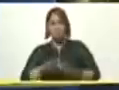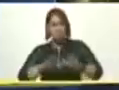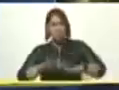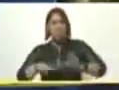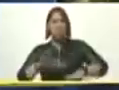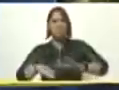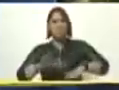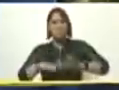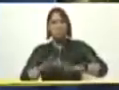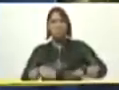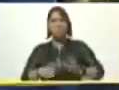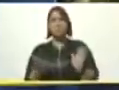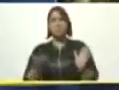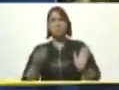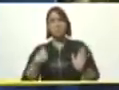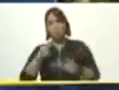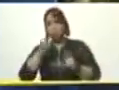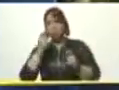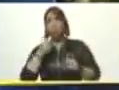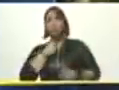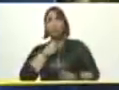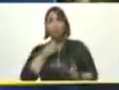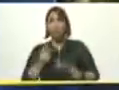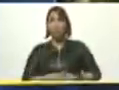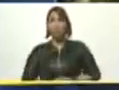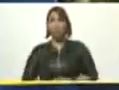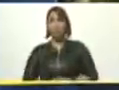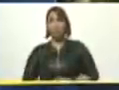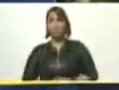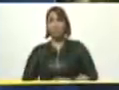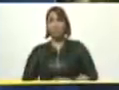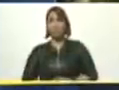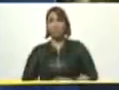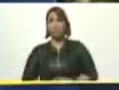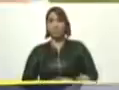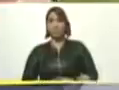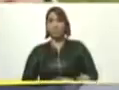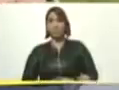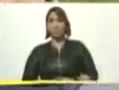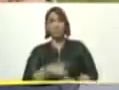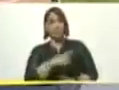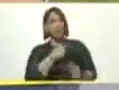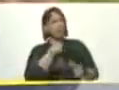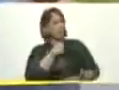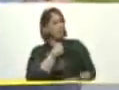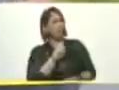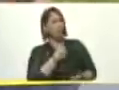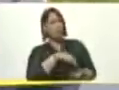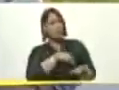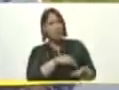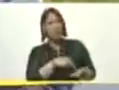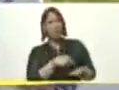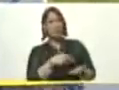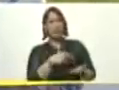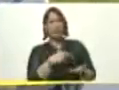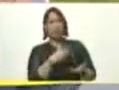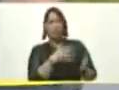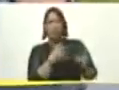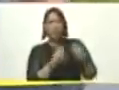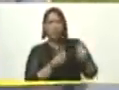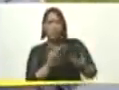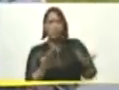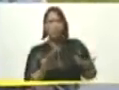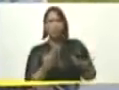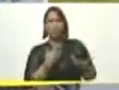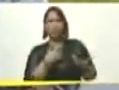a los timbales era que ahí le meto y se crió con la salsa tradicional o salsa romántica como quiera la